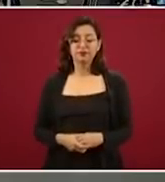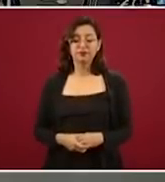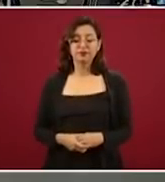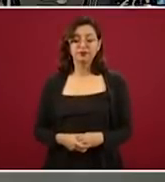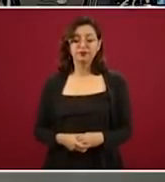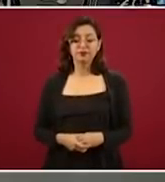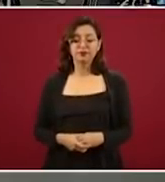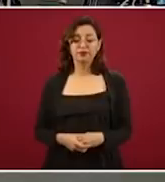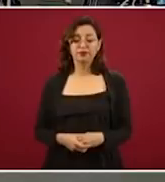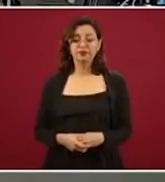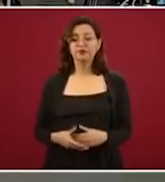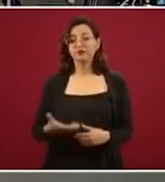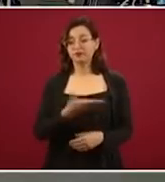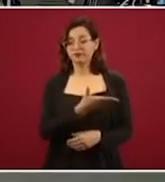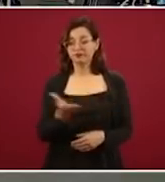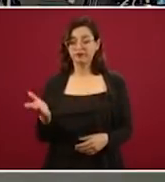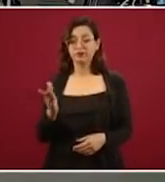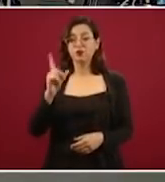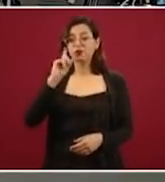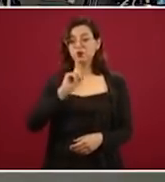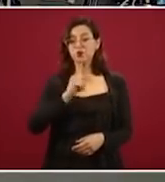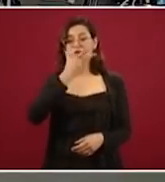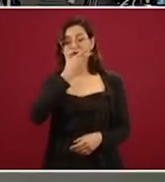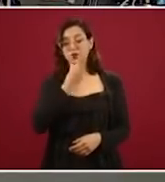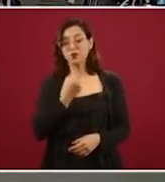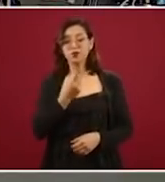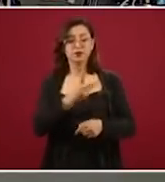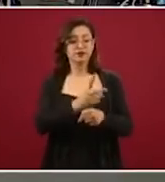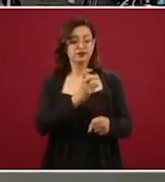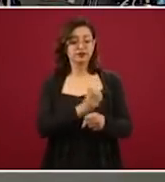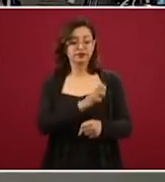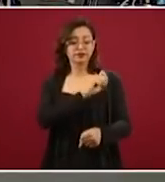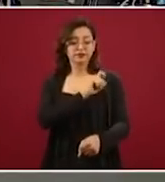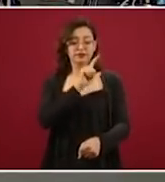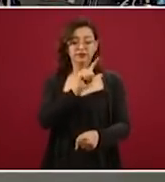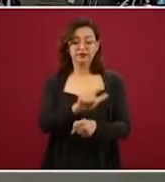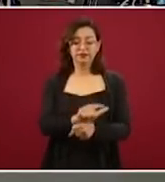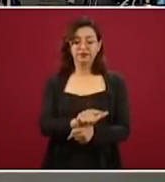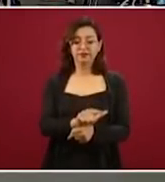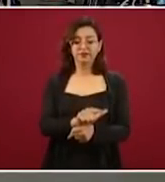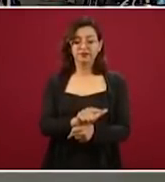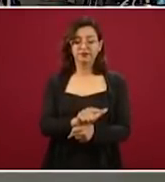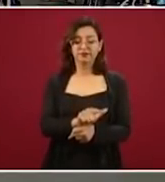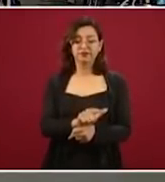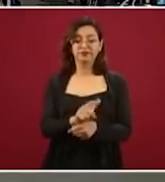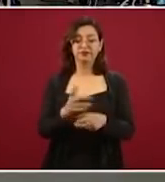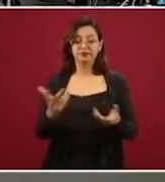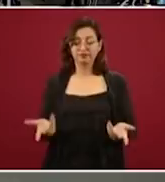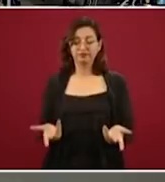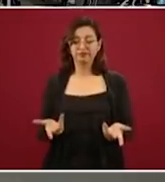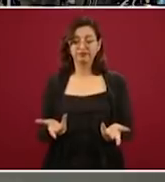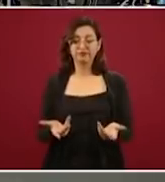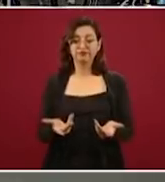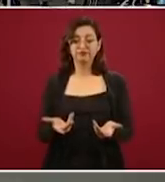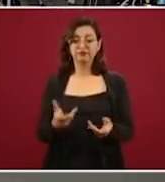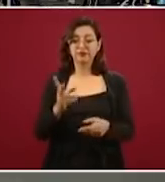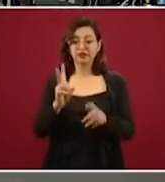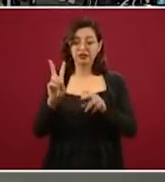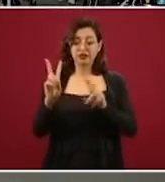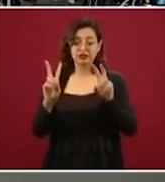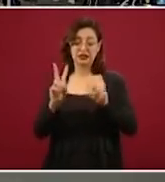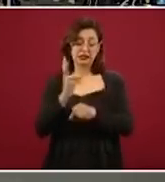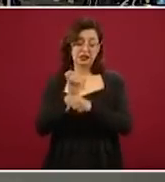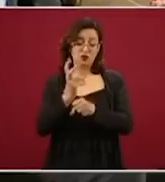nuestros invitados, mujeres y hombres, invitados especiales que tenemos hoy para tratar el segundo